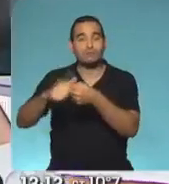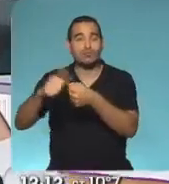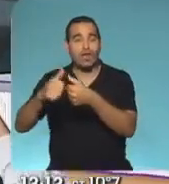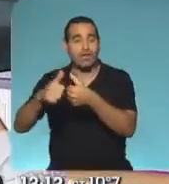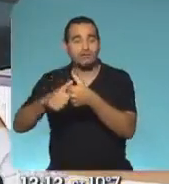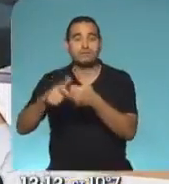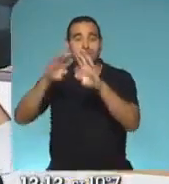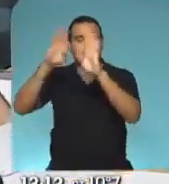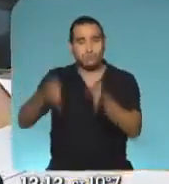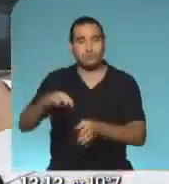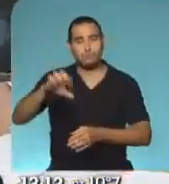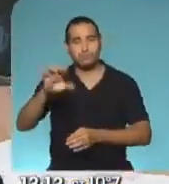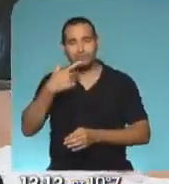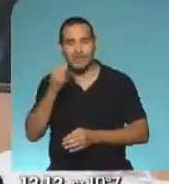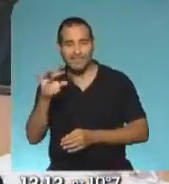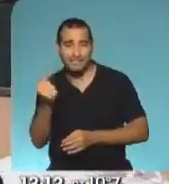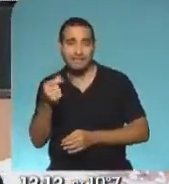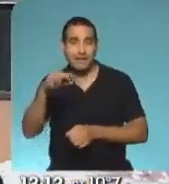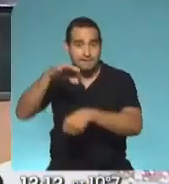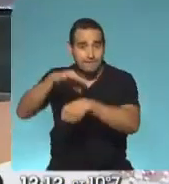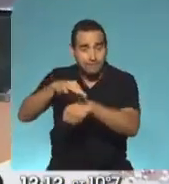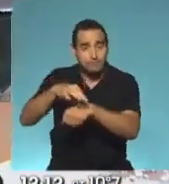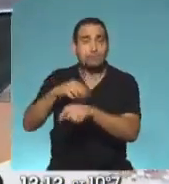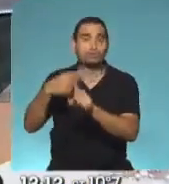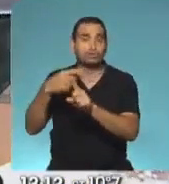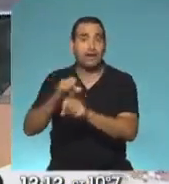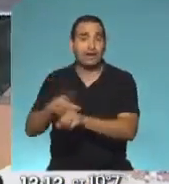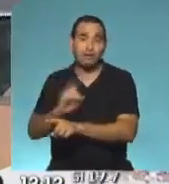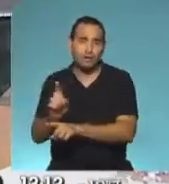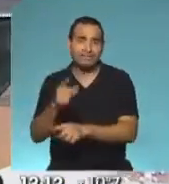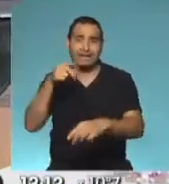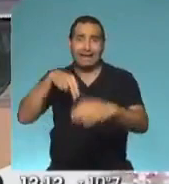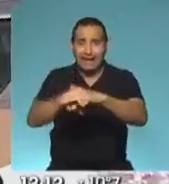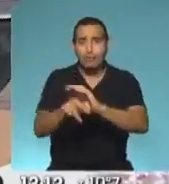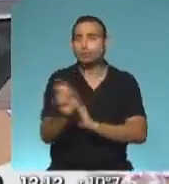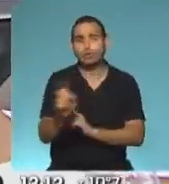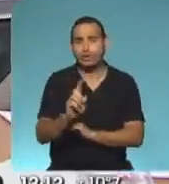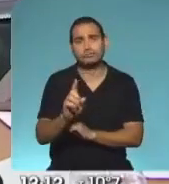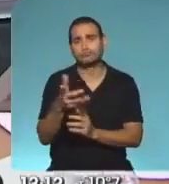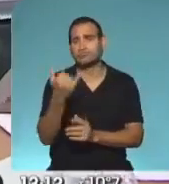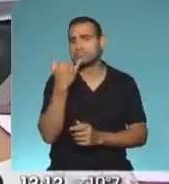los enfermos que dan positivo y son mucho más leves, no ocupan una cama, ¿eh? Se hace un seguimiento